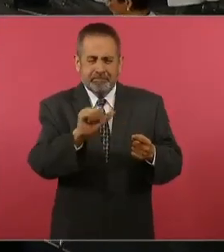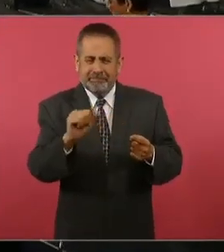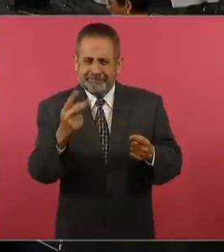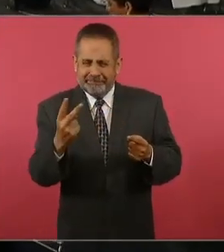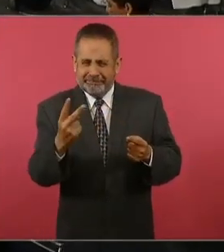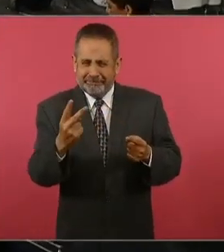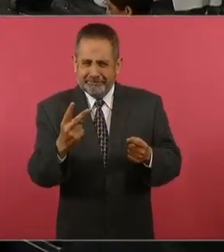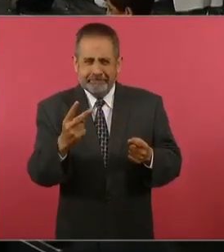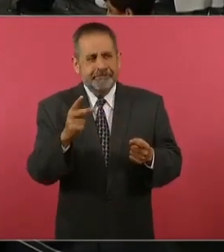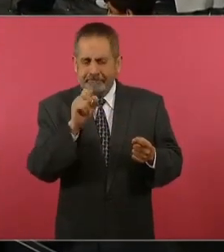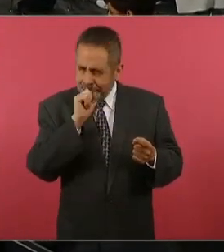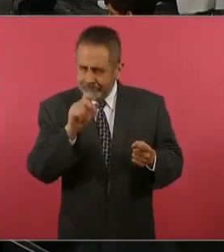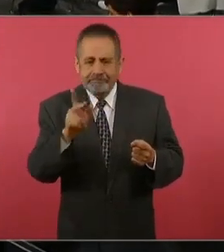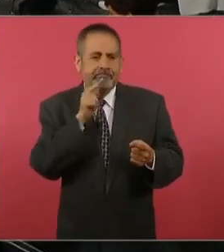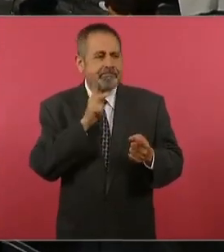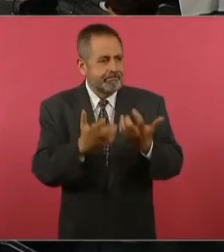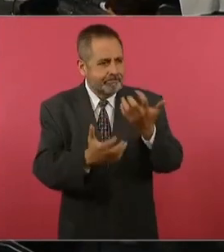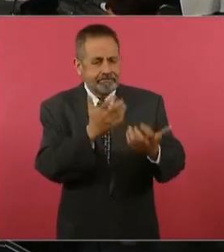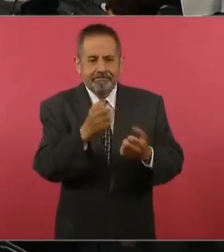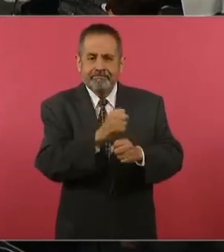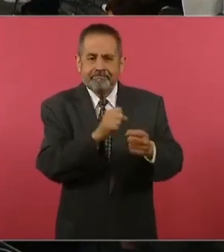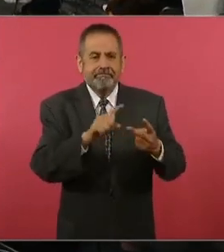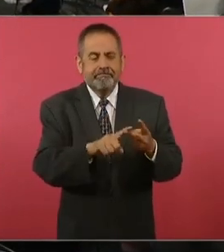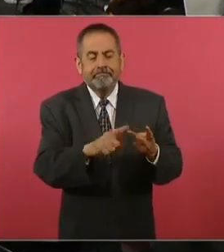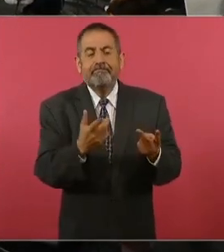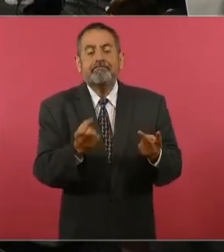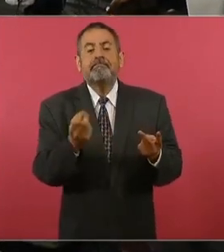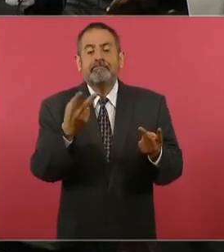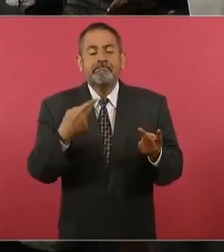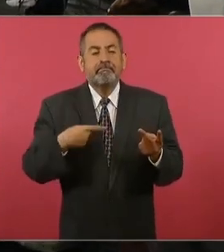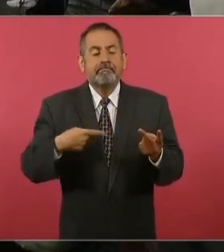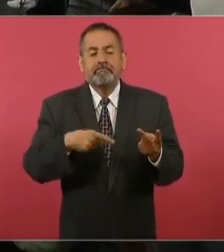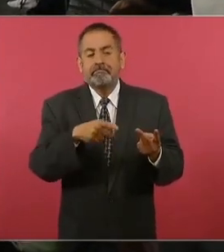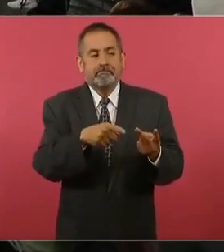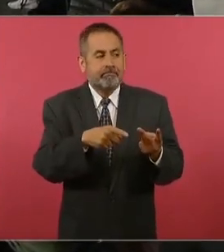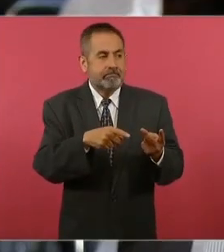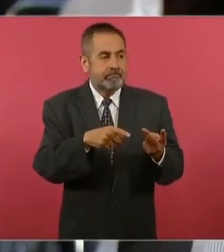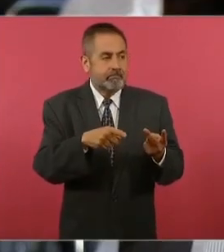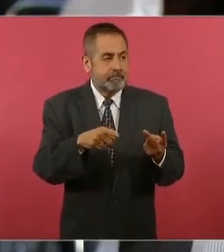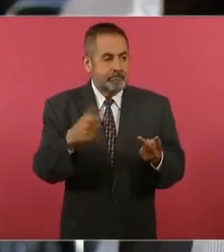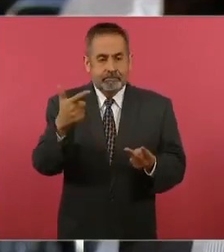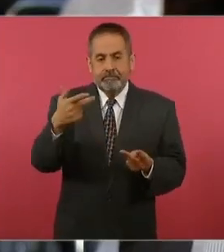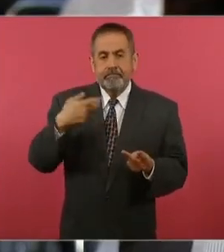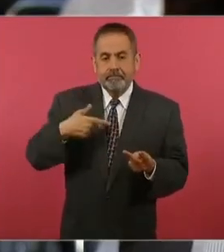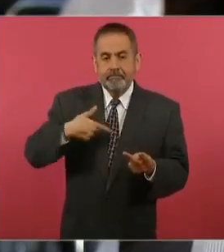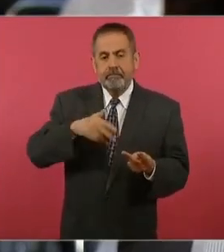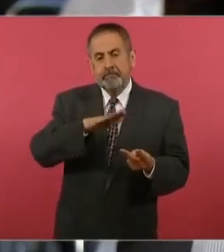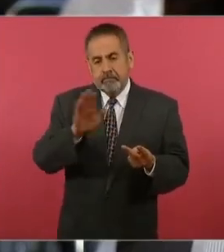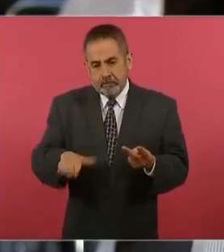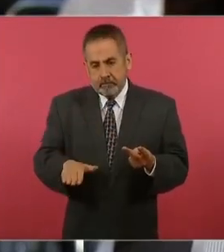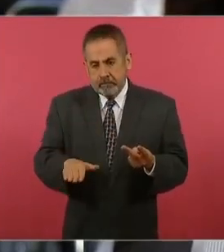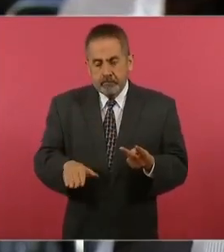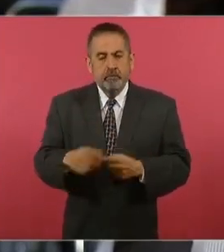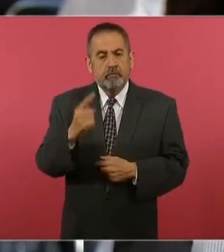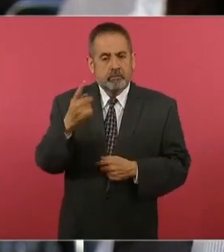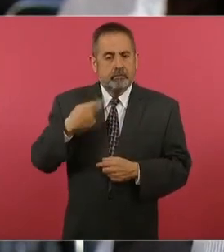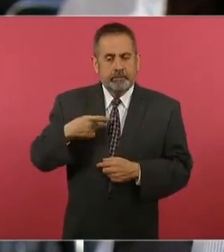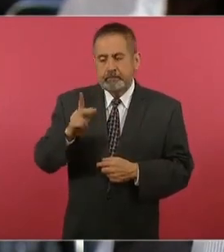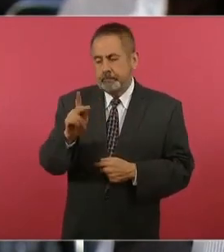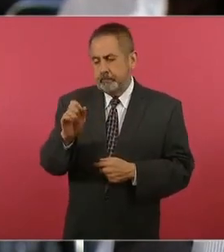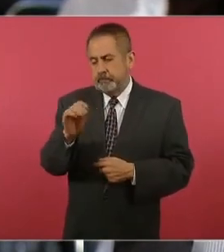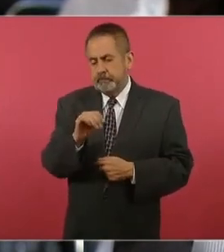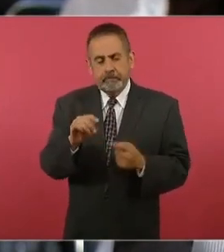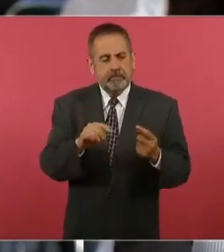EQA2 de Pemex dejó un saldo de 7 muertos, 1 de Pemex y